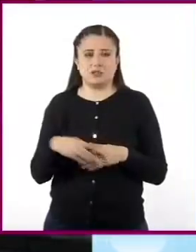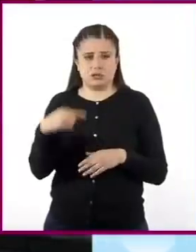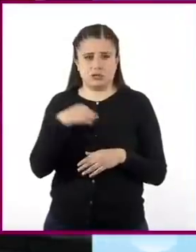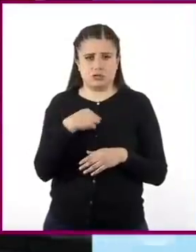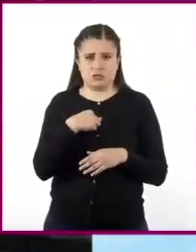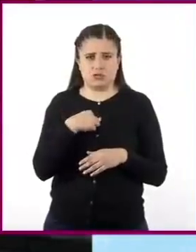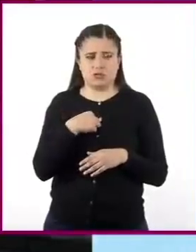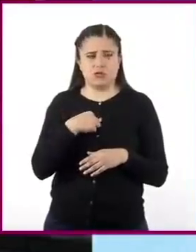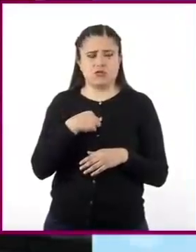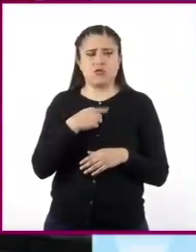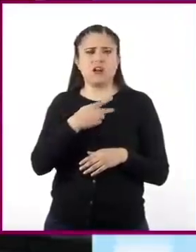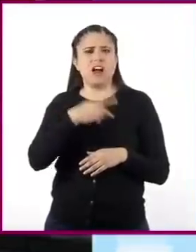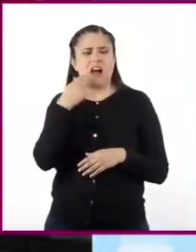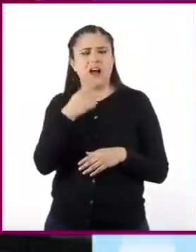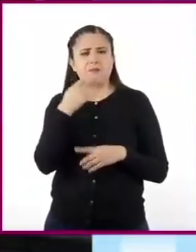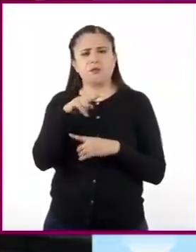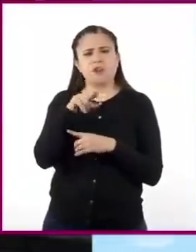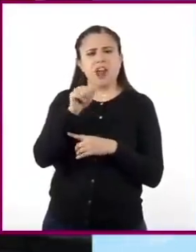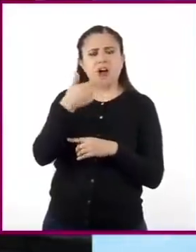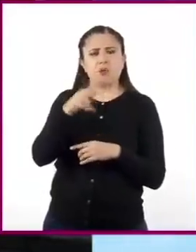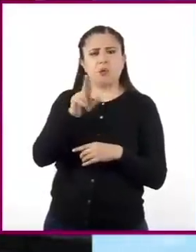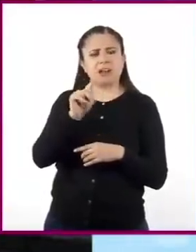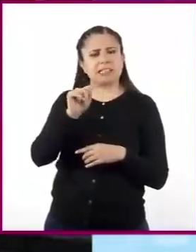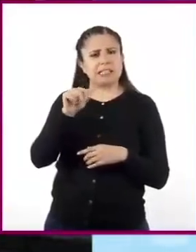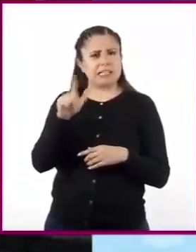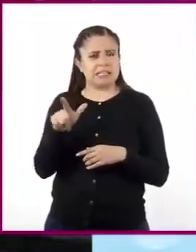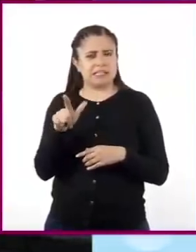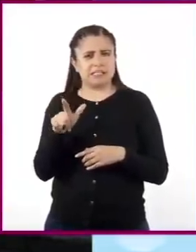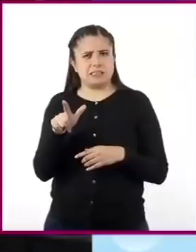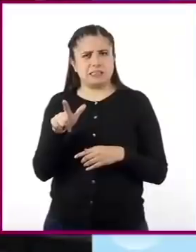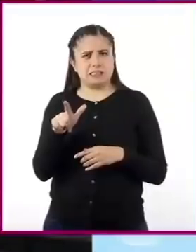yo hablo el náhuatl, lo